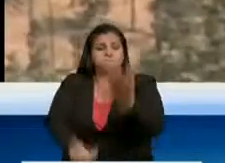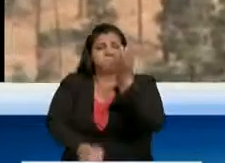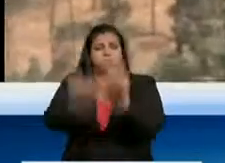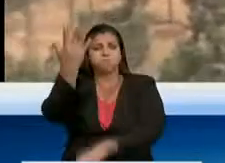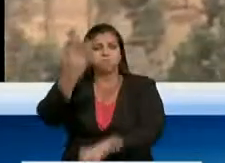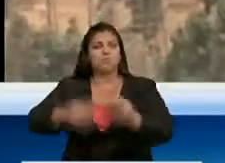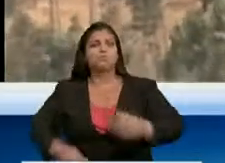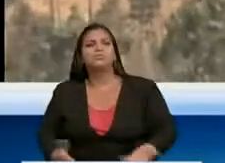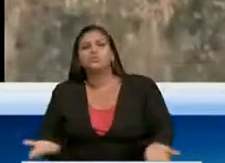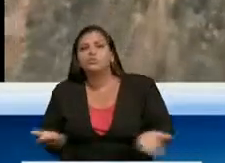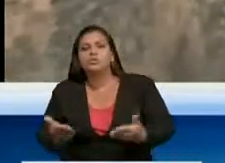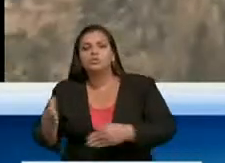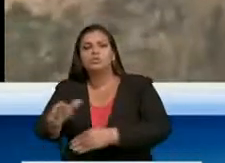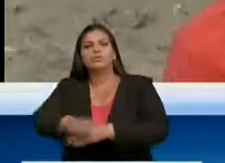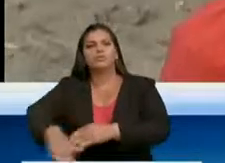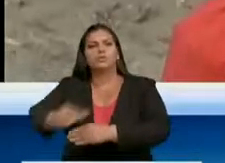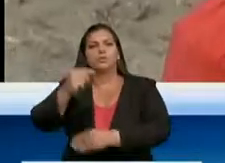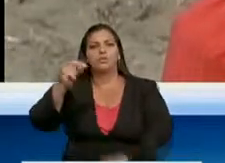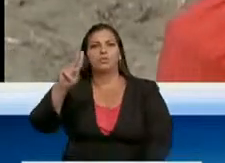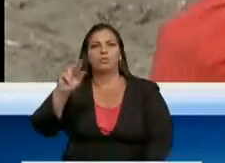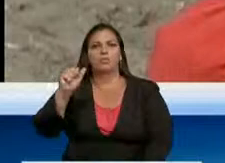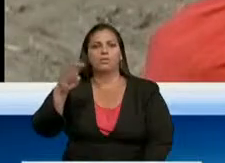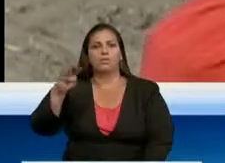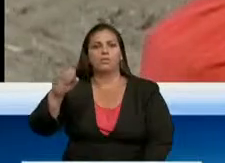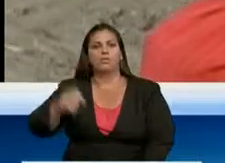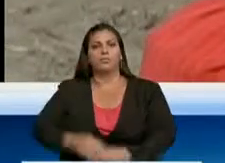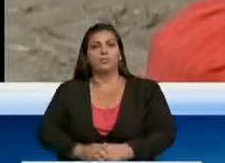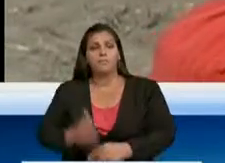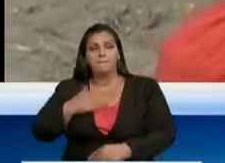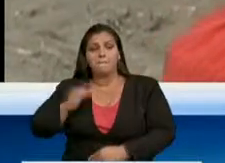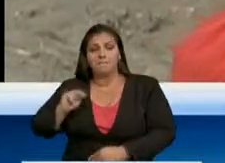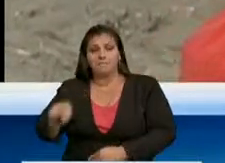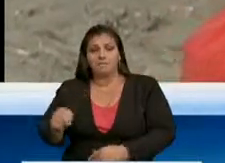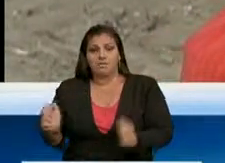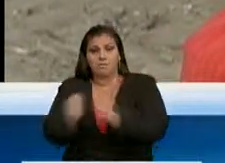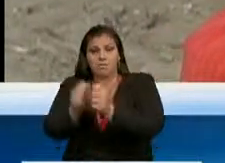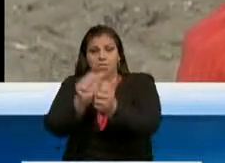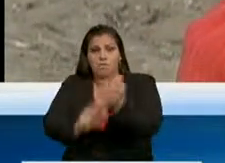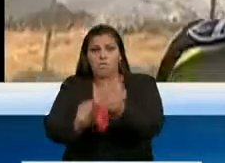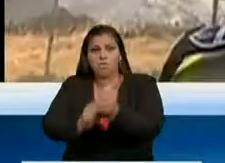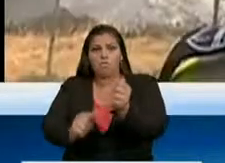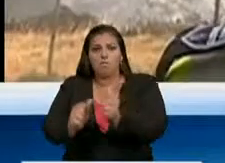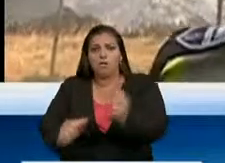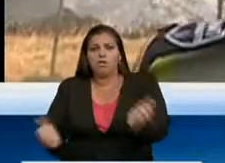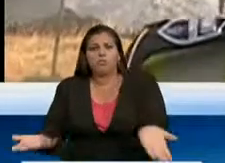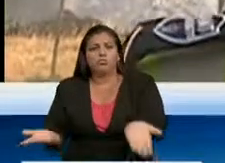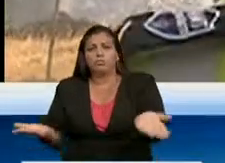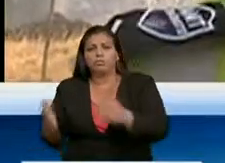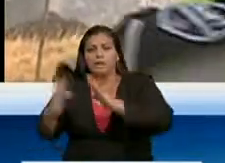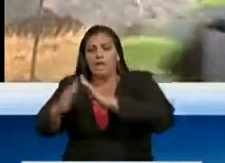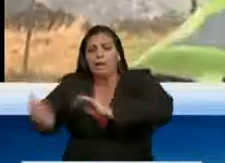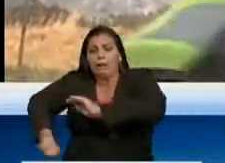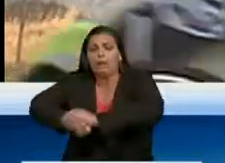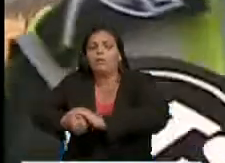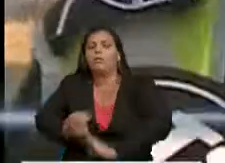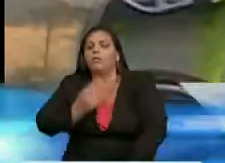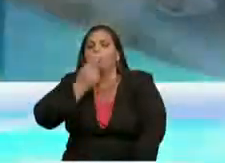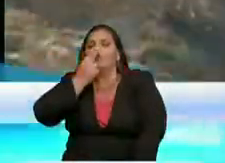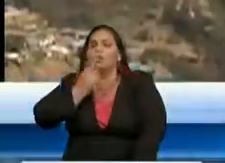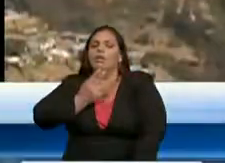sector de Guápulo. Pude salvar a mi nieto y a mi hermana que había estado ya ahogándose en la casa sin poder salir. Sí, aproximadamente